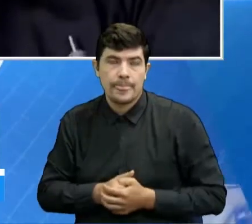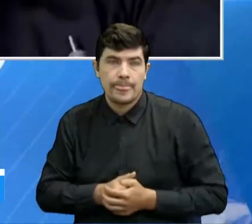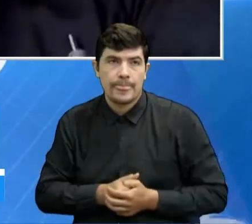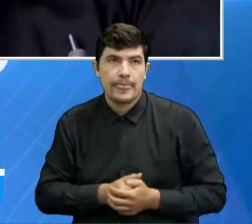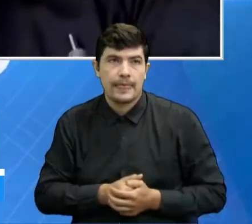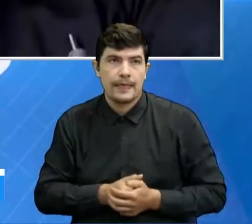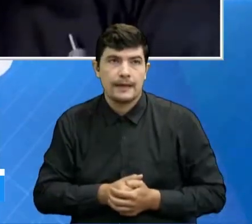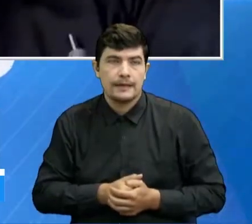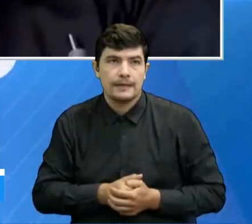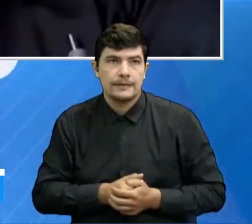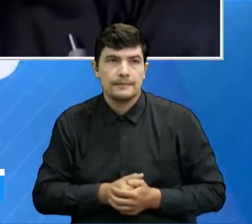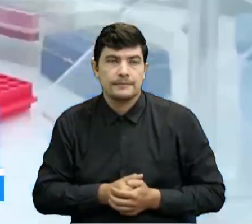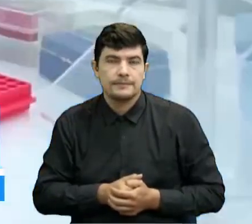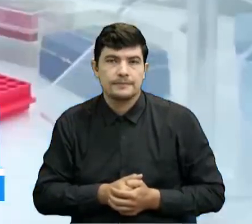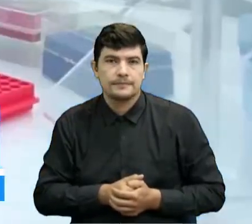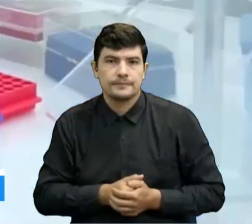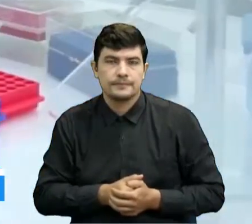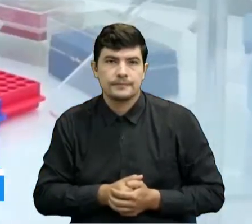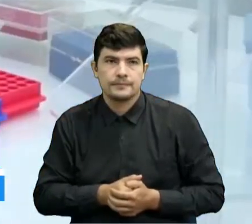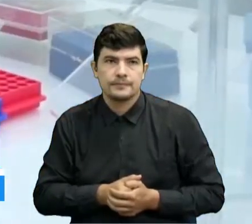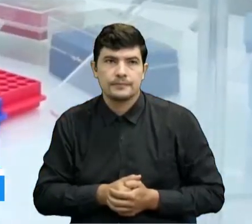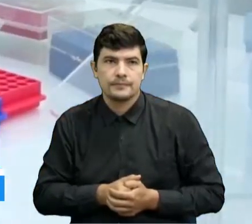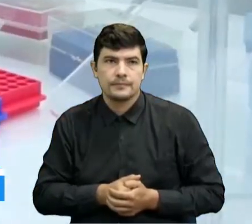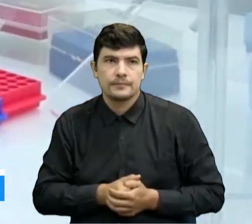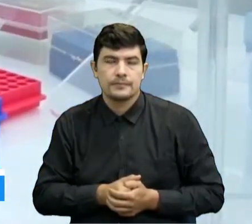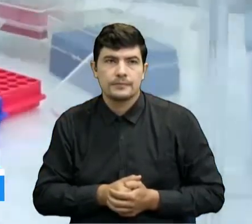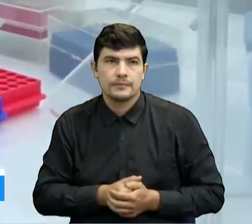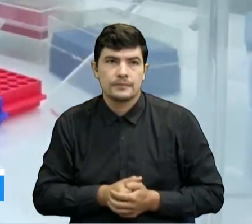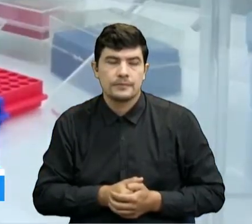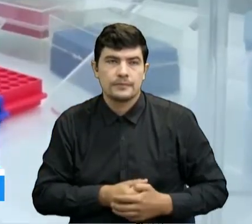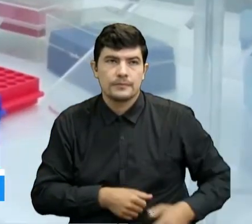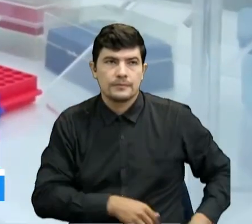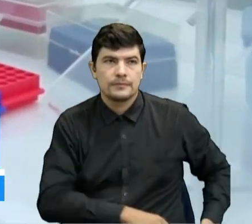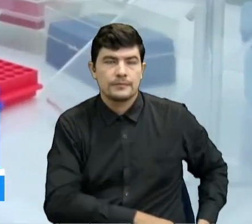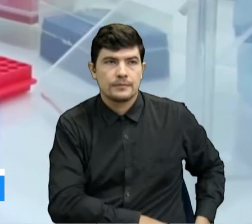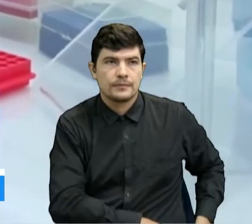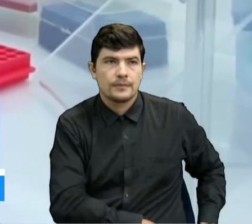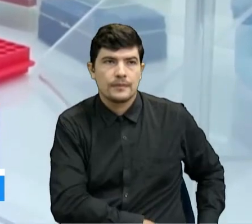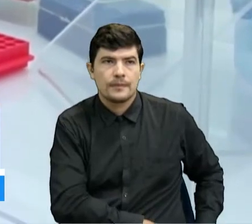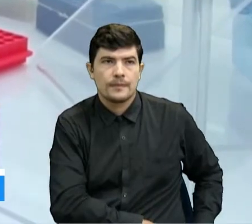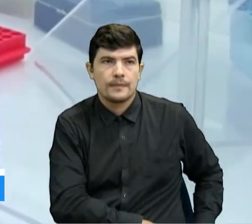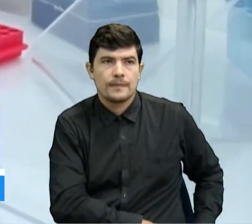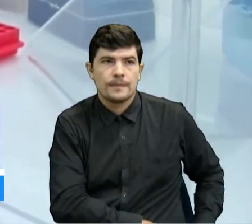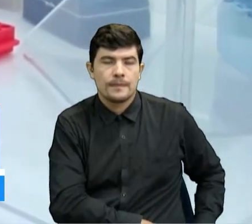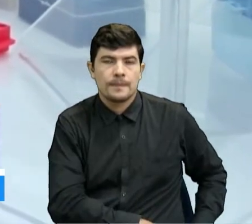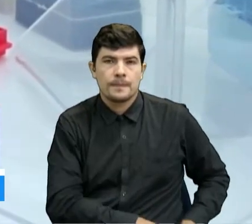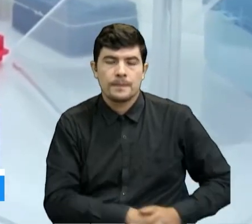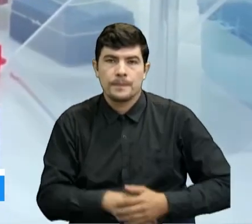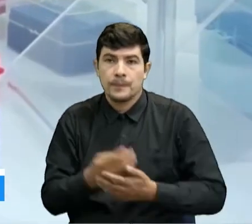Los 40 voluntarios que ya hayan superado la enfermedad,